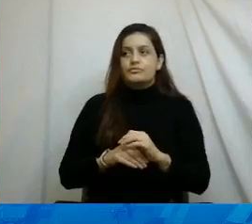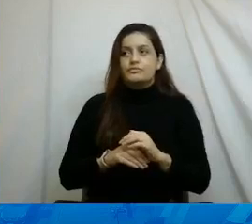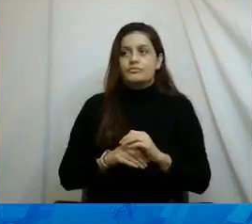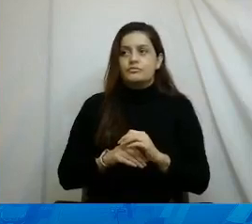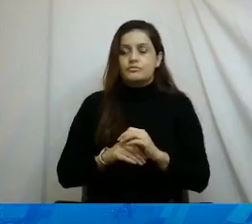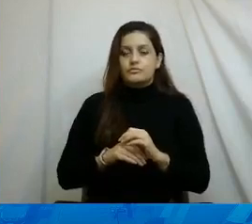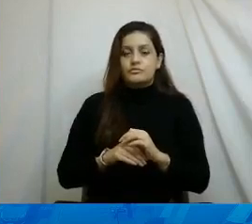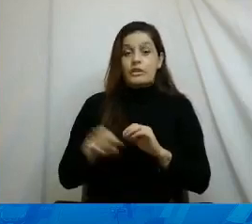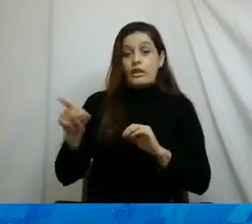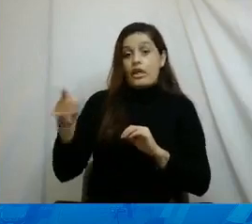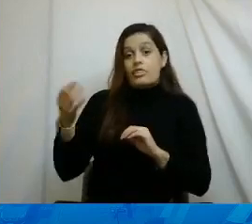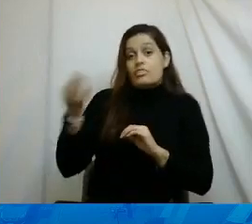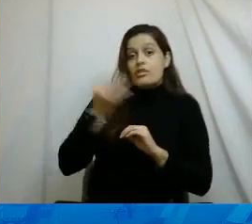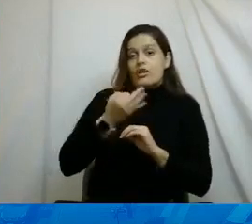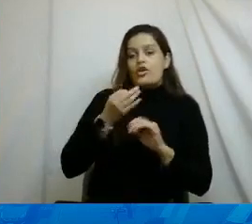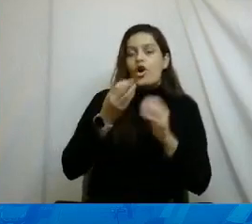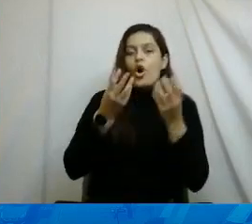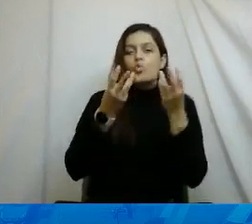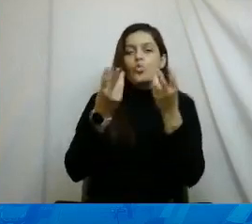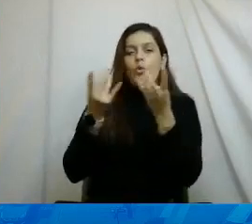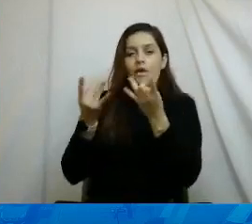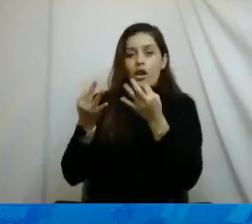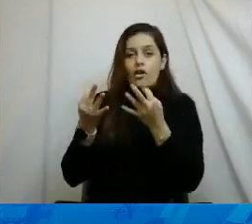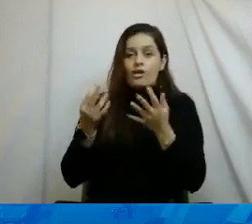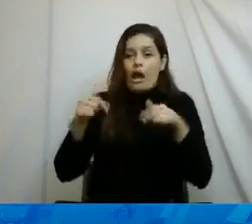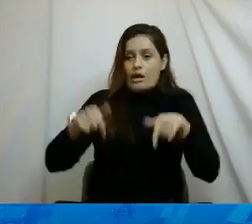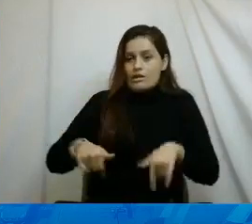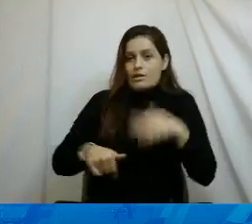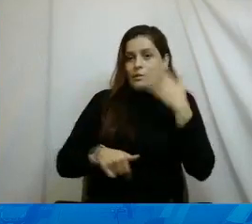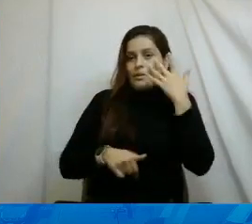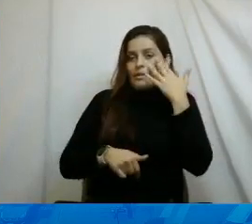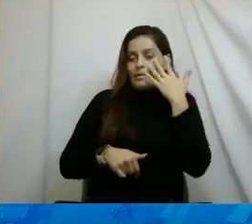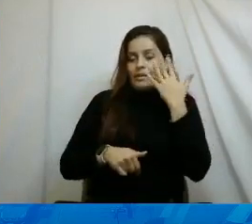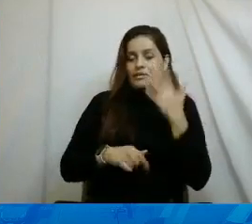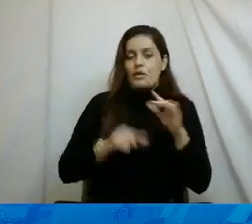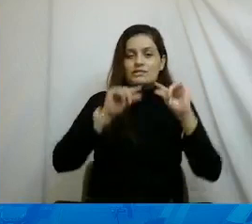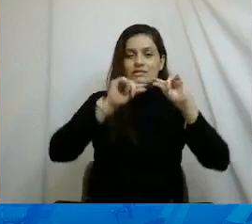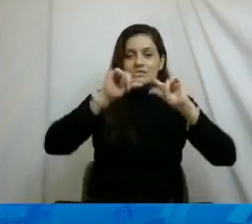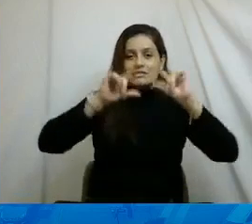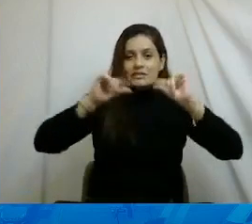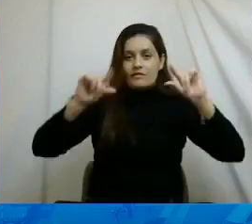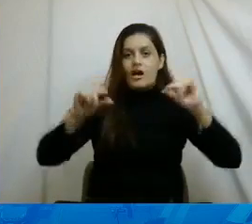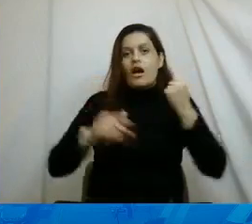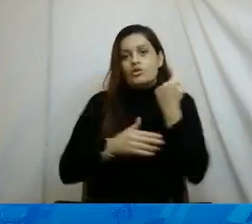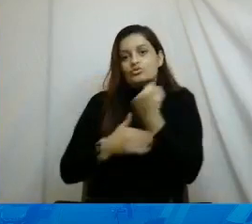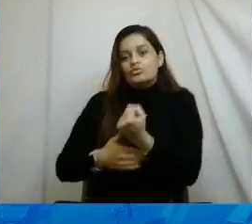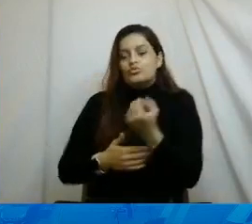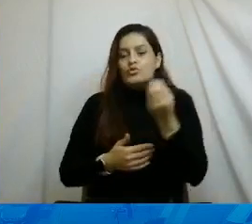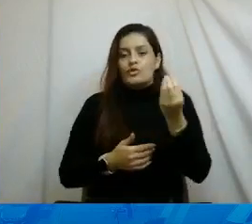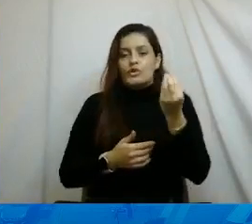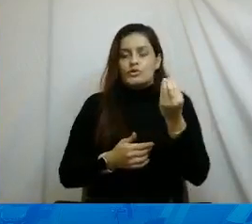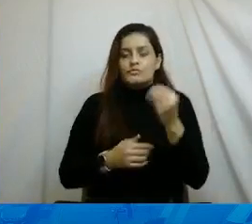entregaban algunas cifras respecto a la realidad provincial y sería de bastante ayuda.